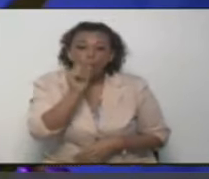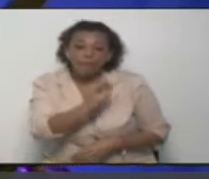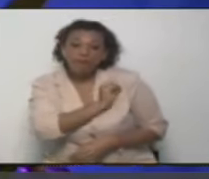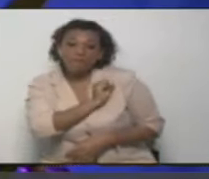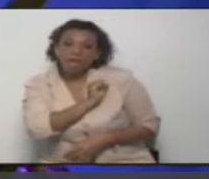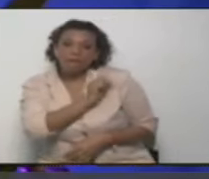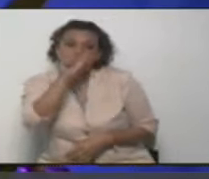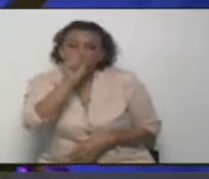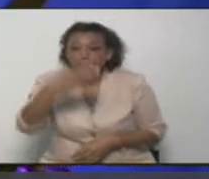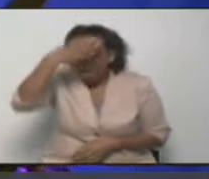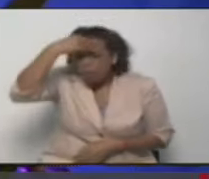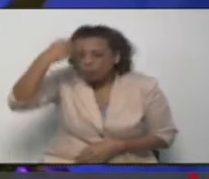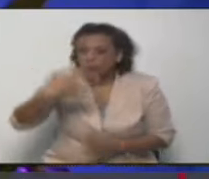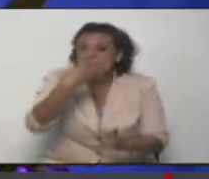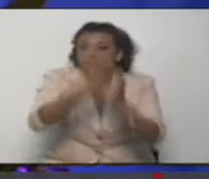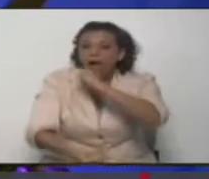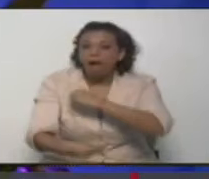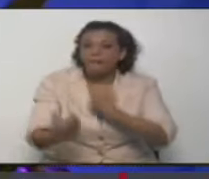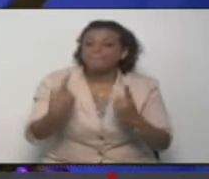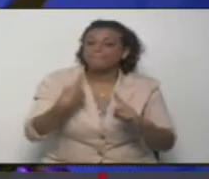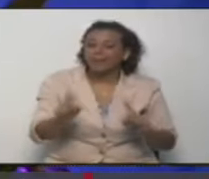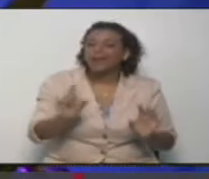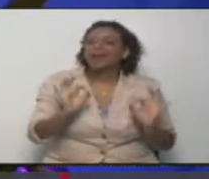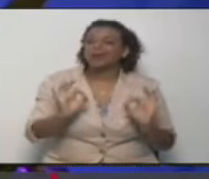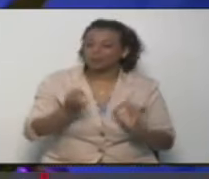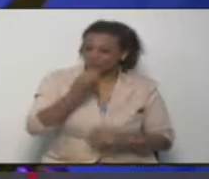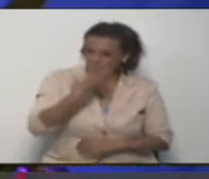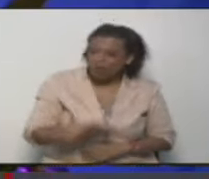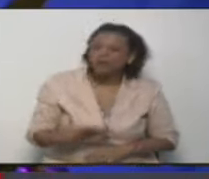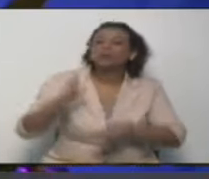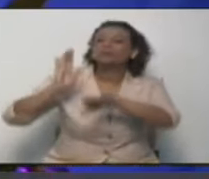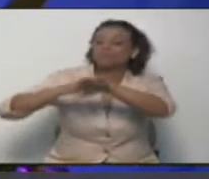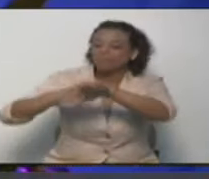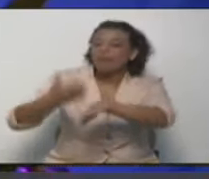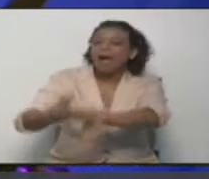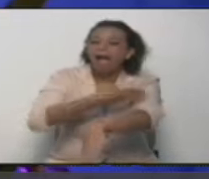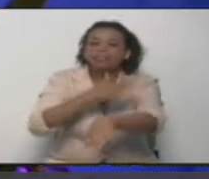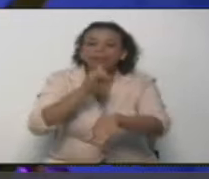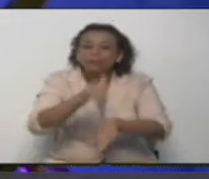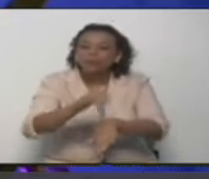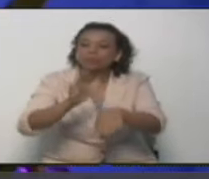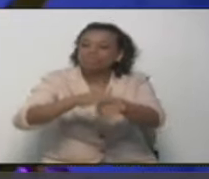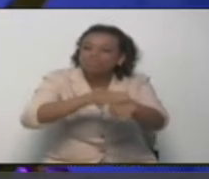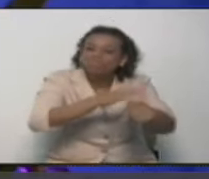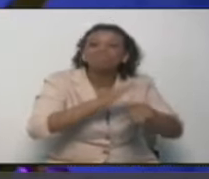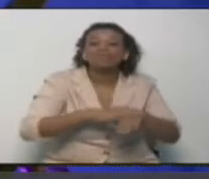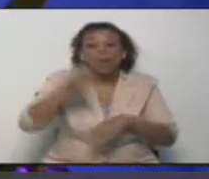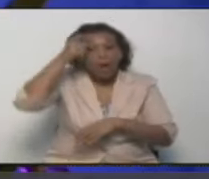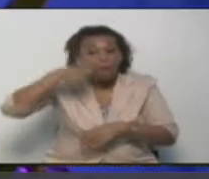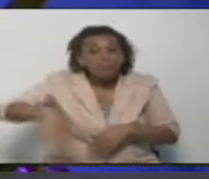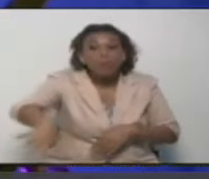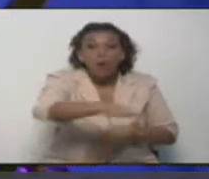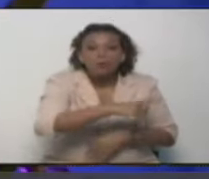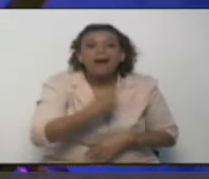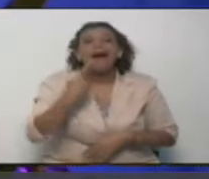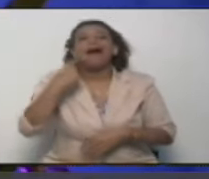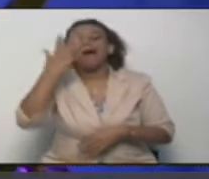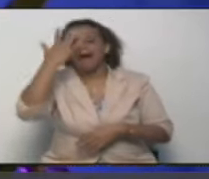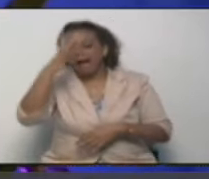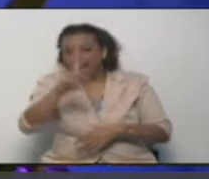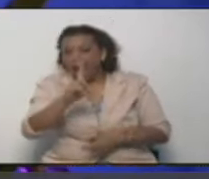país. Pero lo bueno es que yo lo dije, el pueblo lo dijo y así fue.